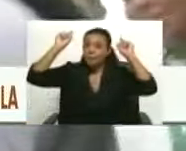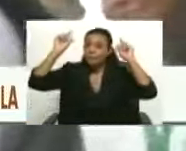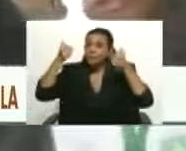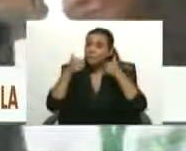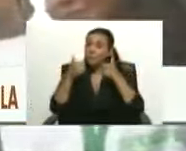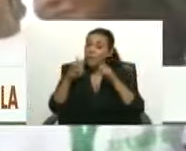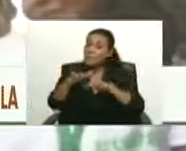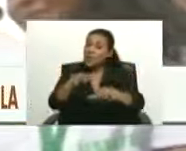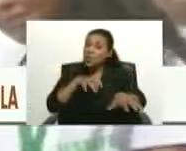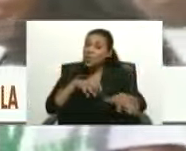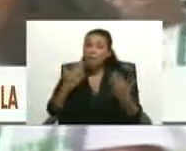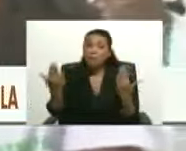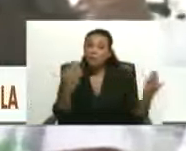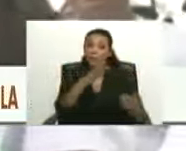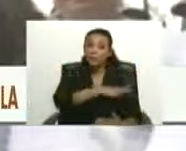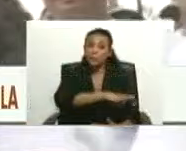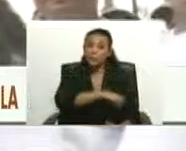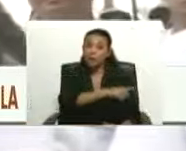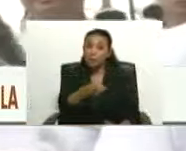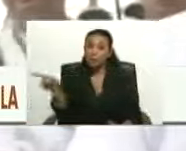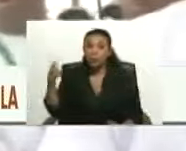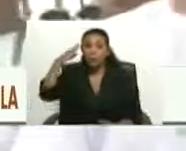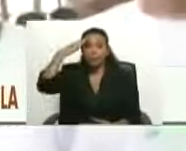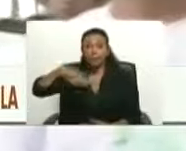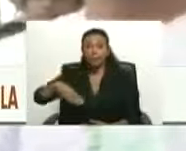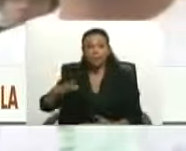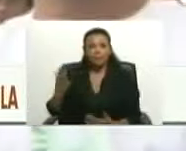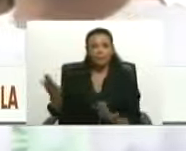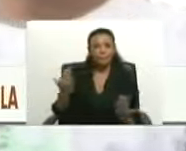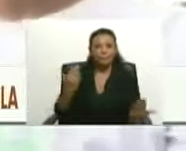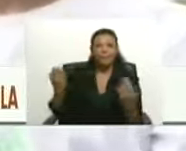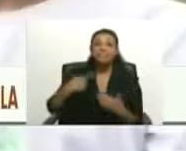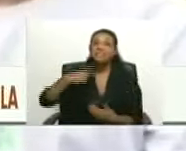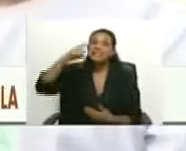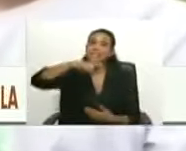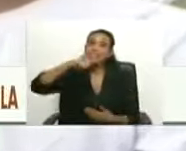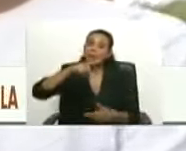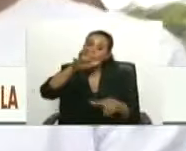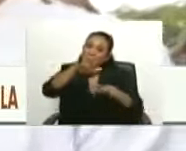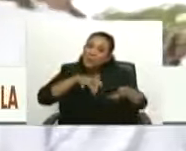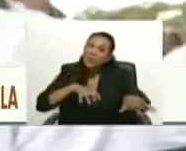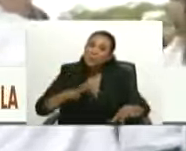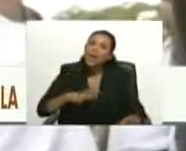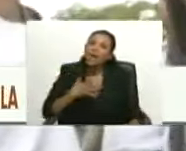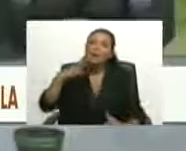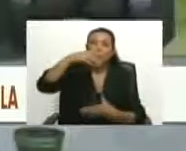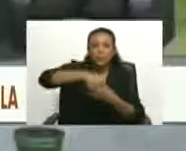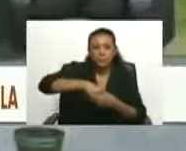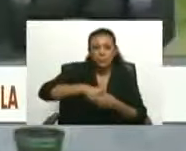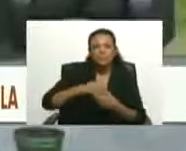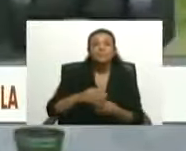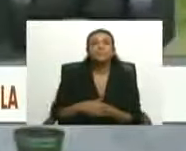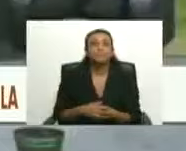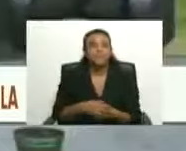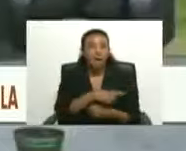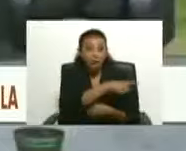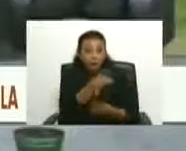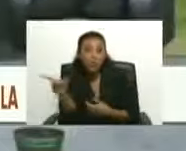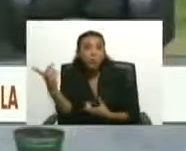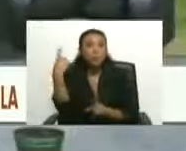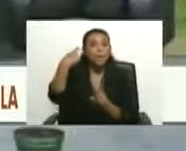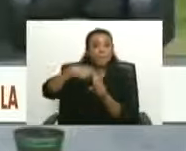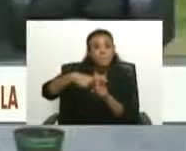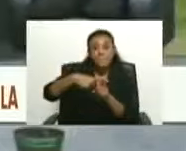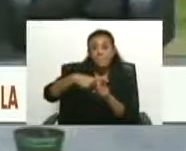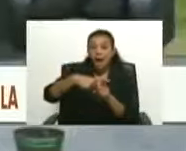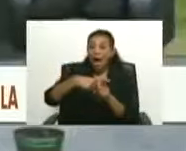la gran mayoría de la sociedad milite. Y se necesita que la gran mayoría de la sociedad milite. Y si a eso le